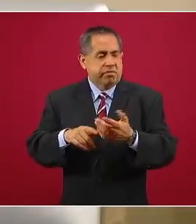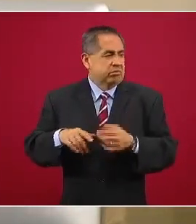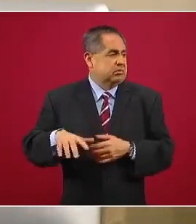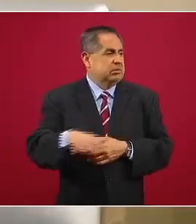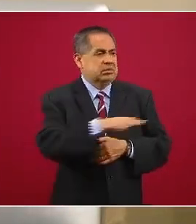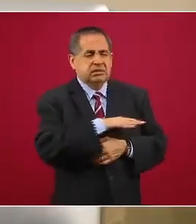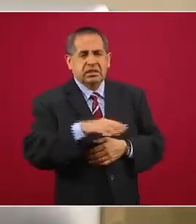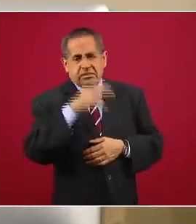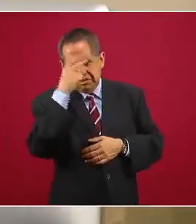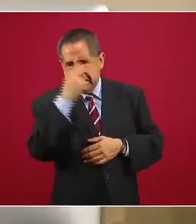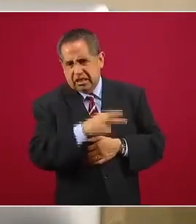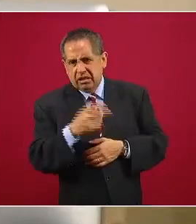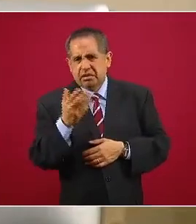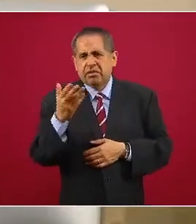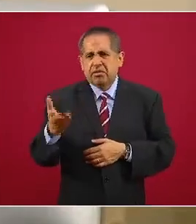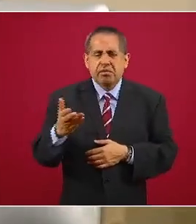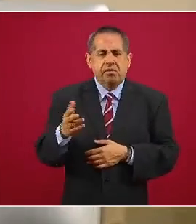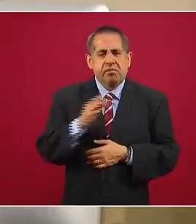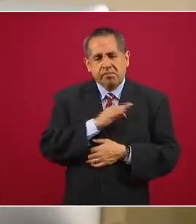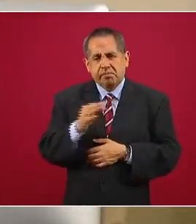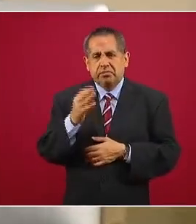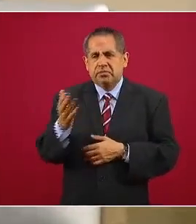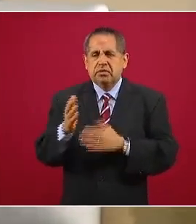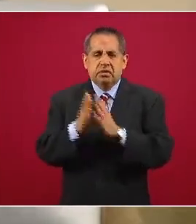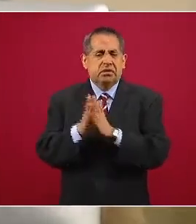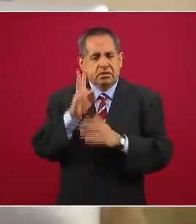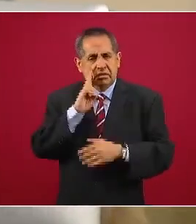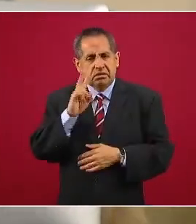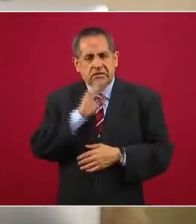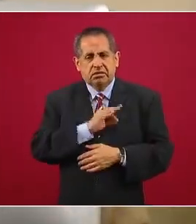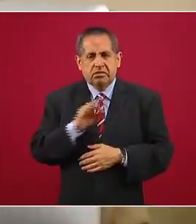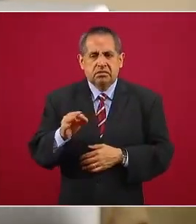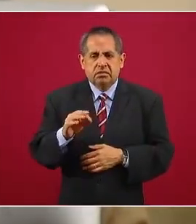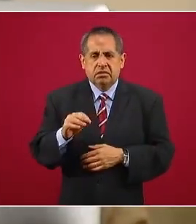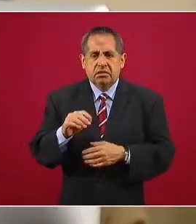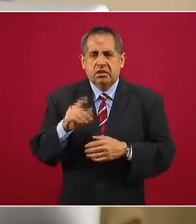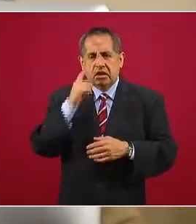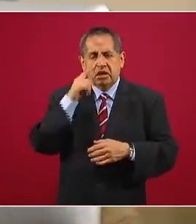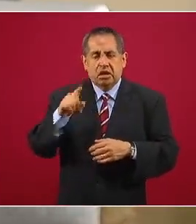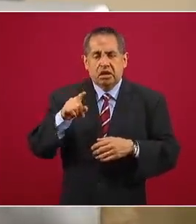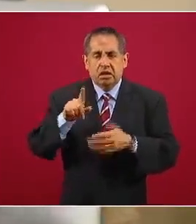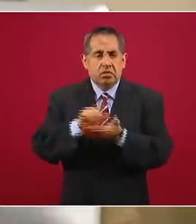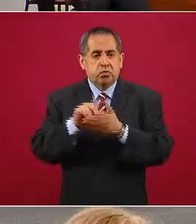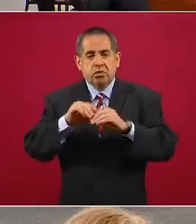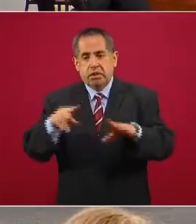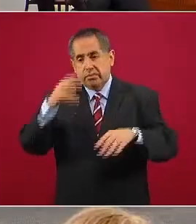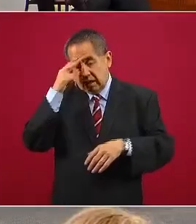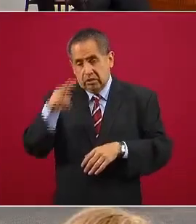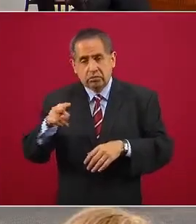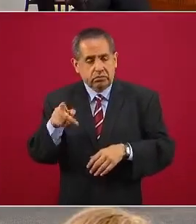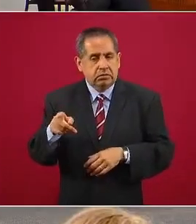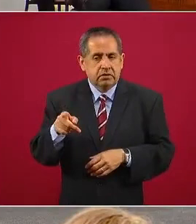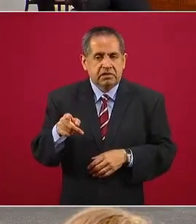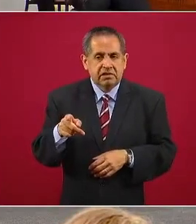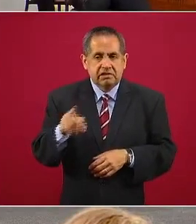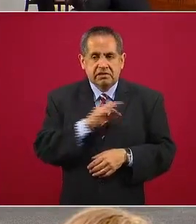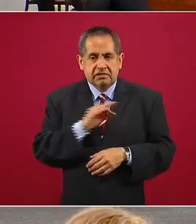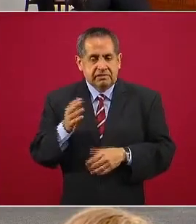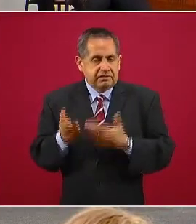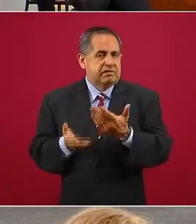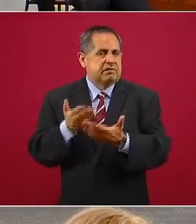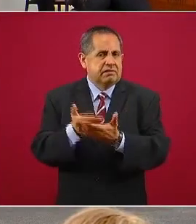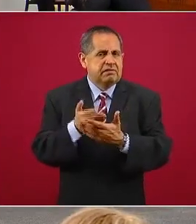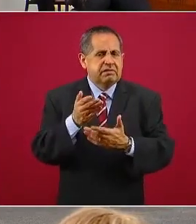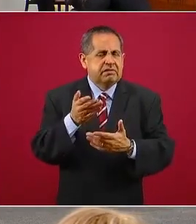de mexicanos, que se pida, si es posible, a Twitter México, ya que usted ha dicho que se van a